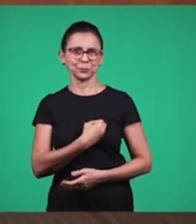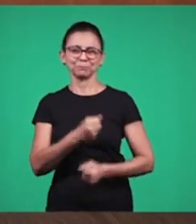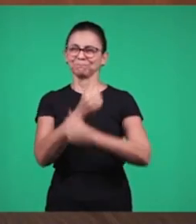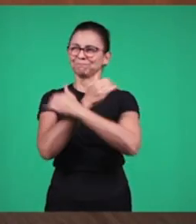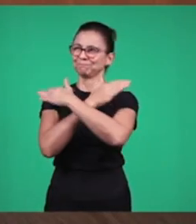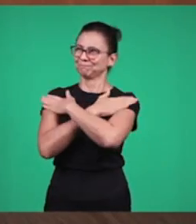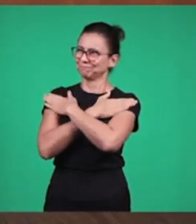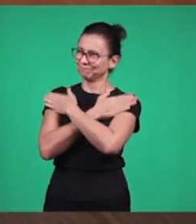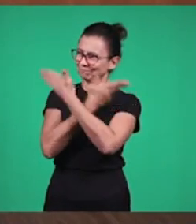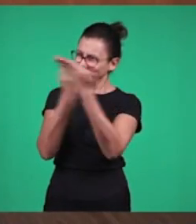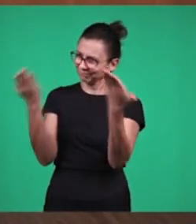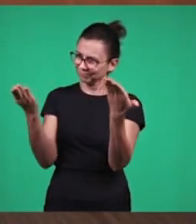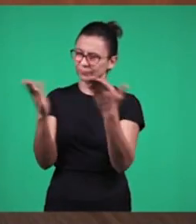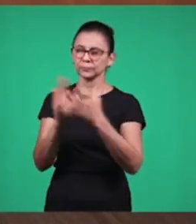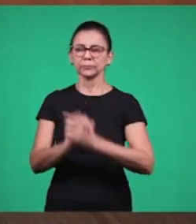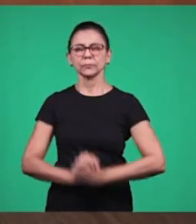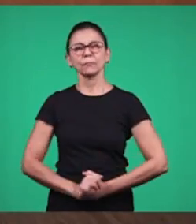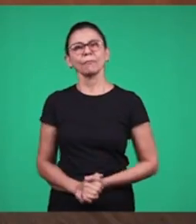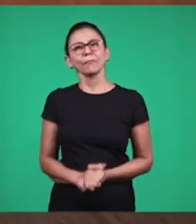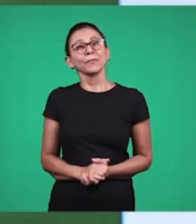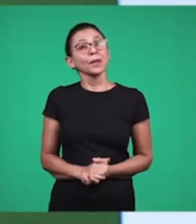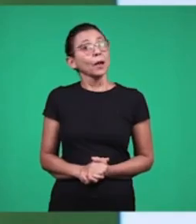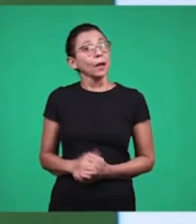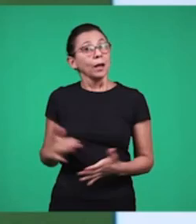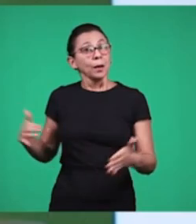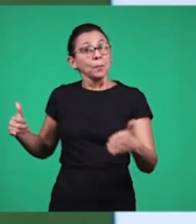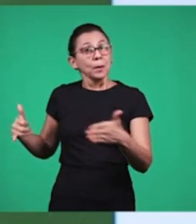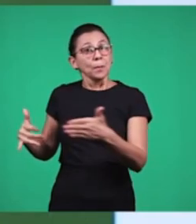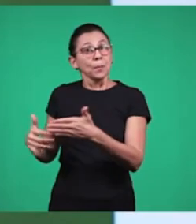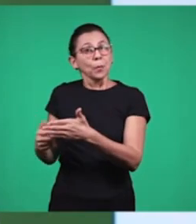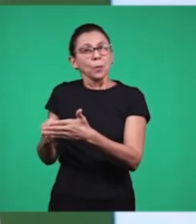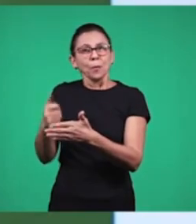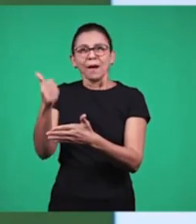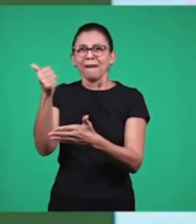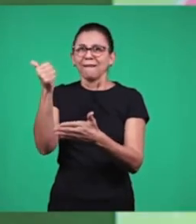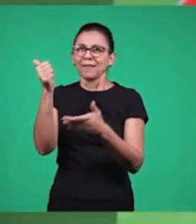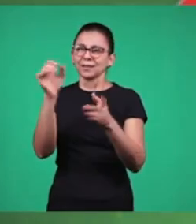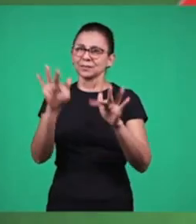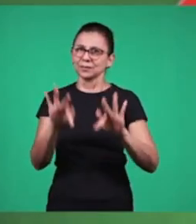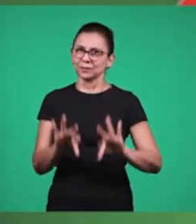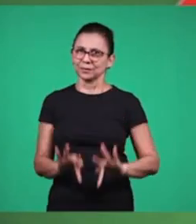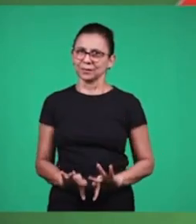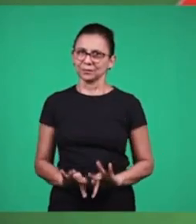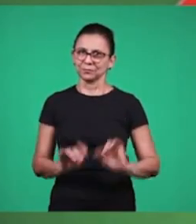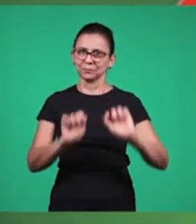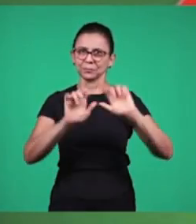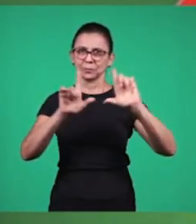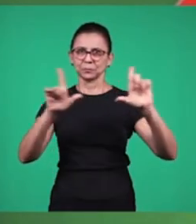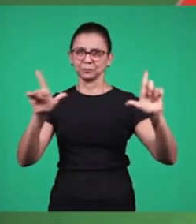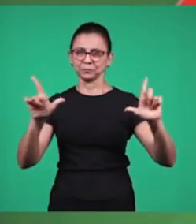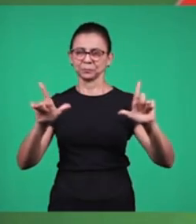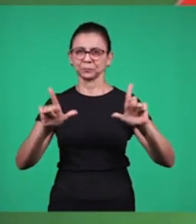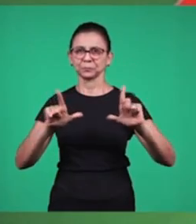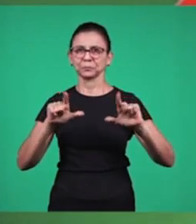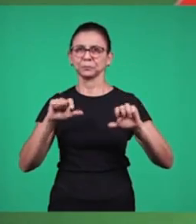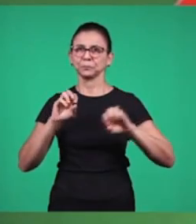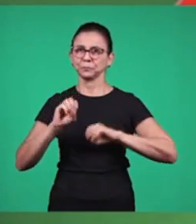abrazo. Estamos casi llegando al final de esta sección, Lecciones del